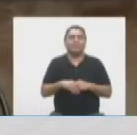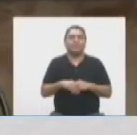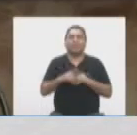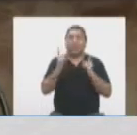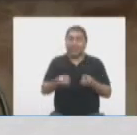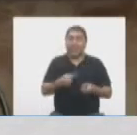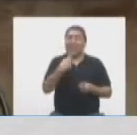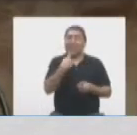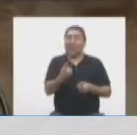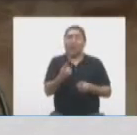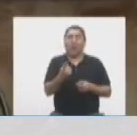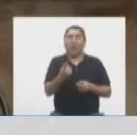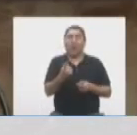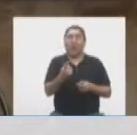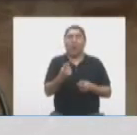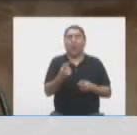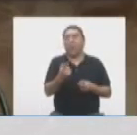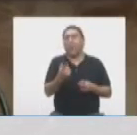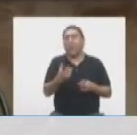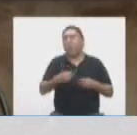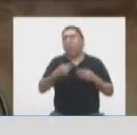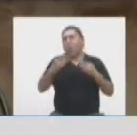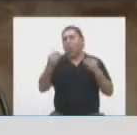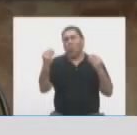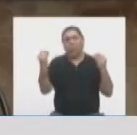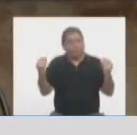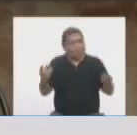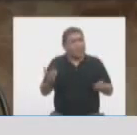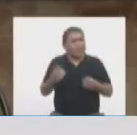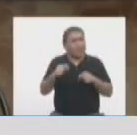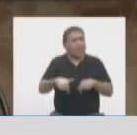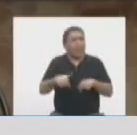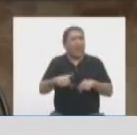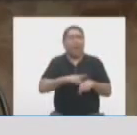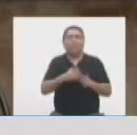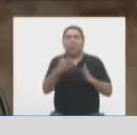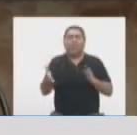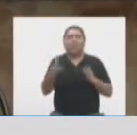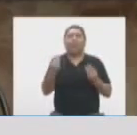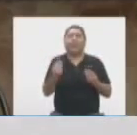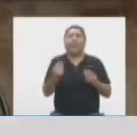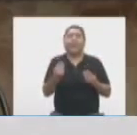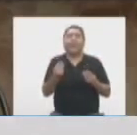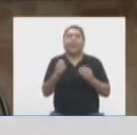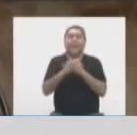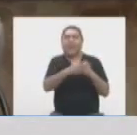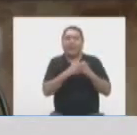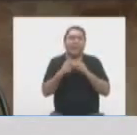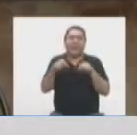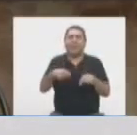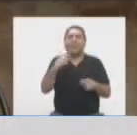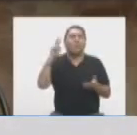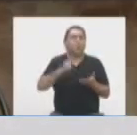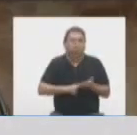uno conoce los tiempos que uno también conoce que muchas veces tiene distintos intereses es y es